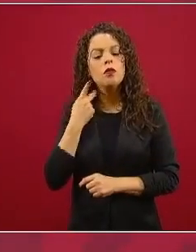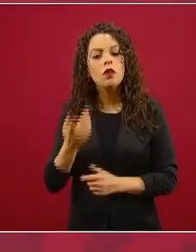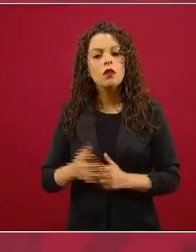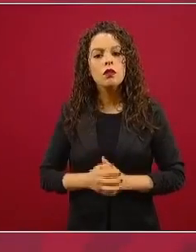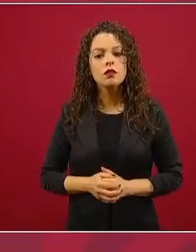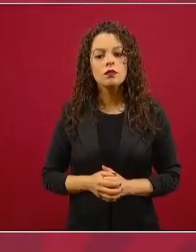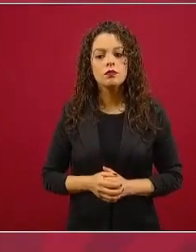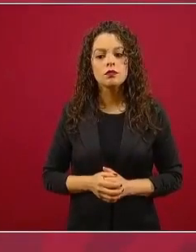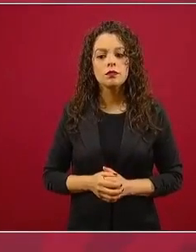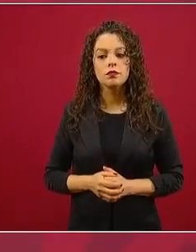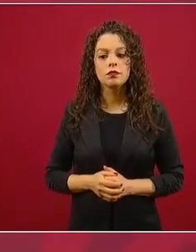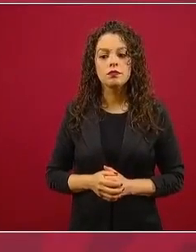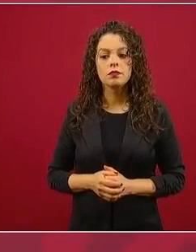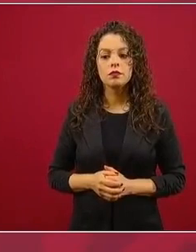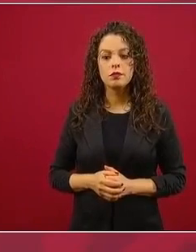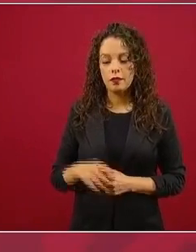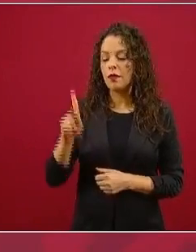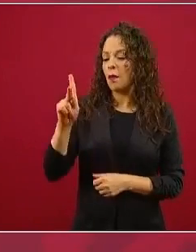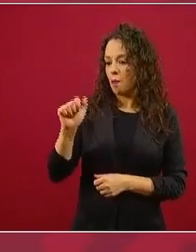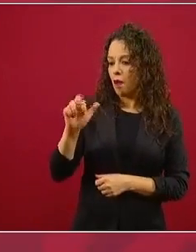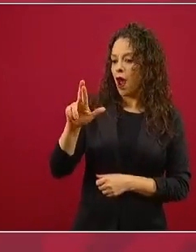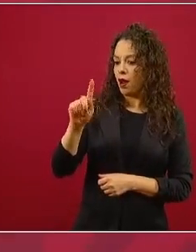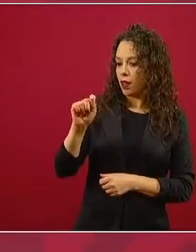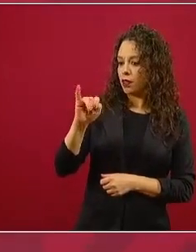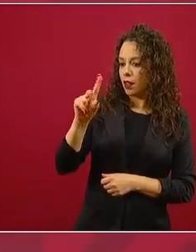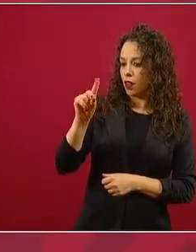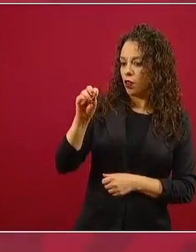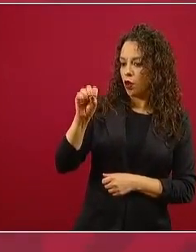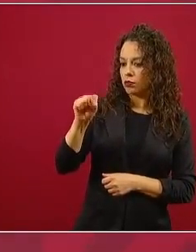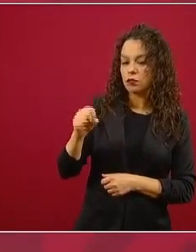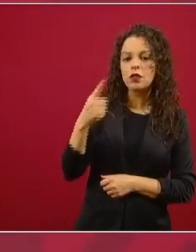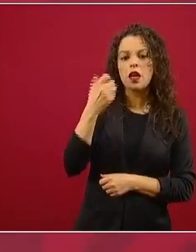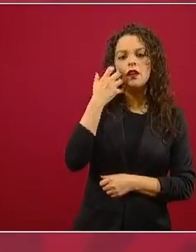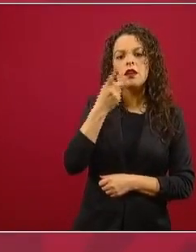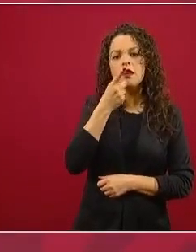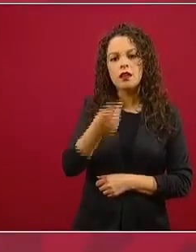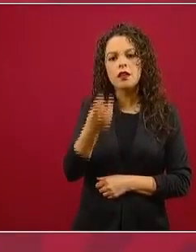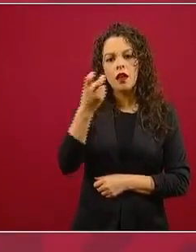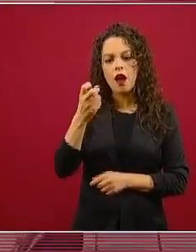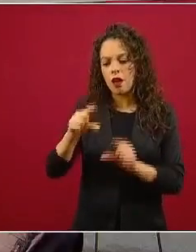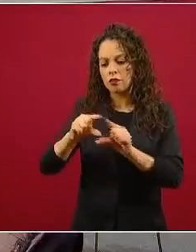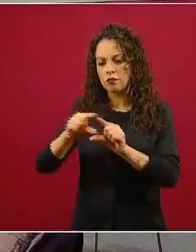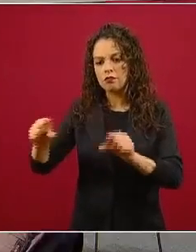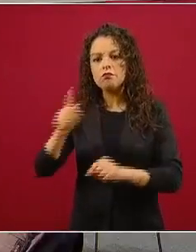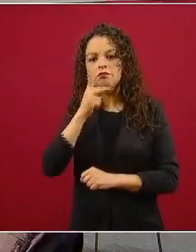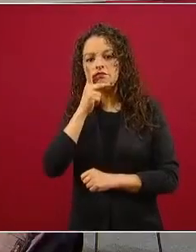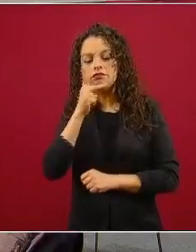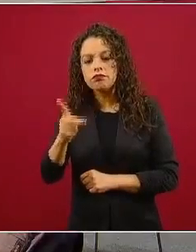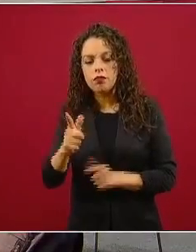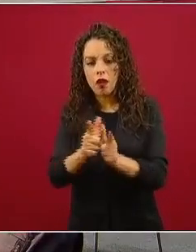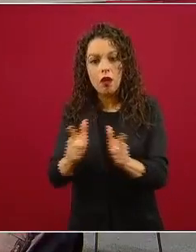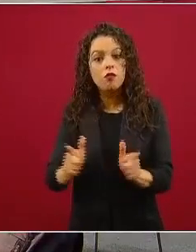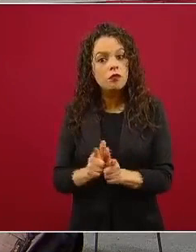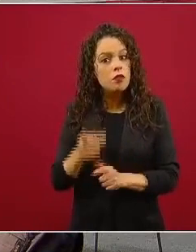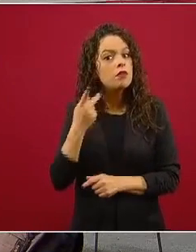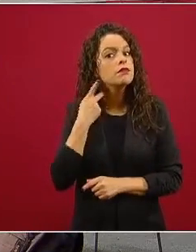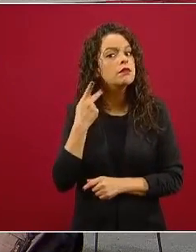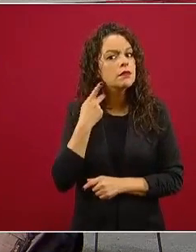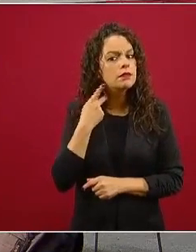Partidos. ¿Cuál es la definición de un partido político? ¿Sí?